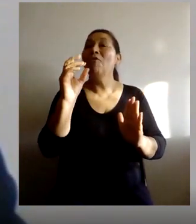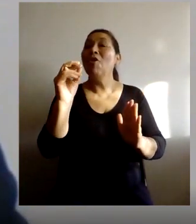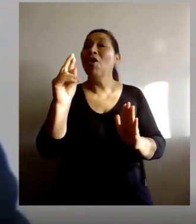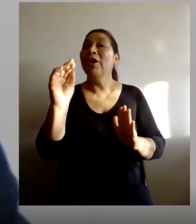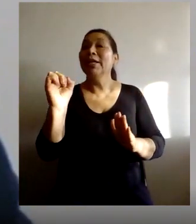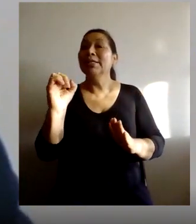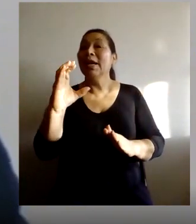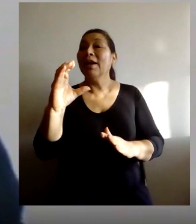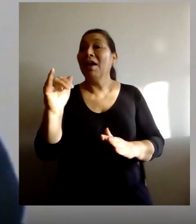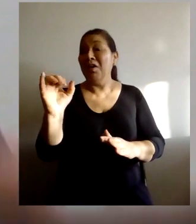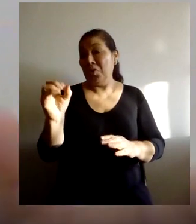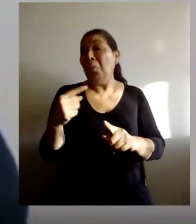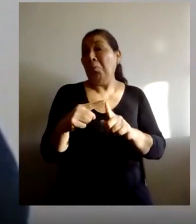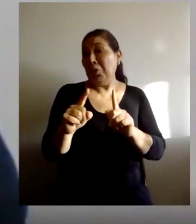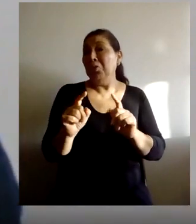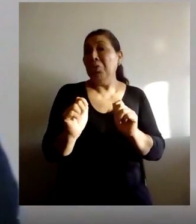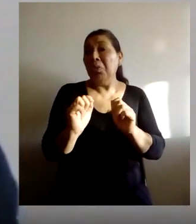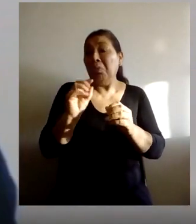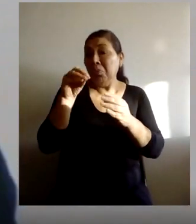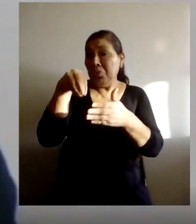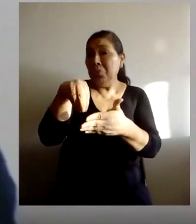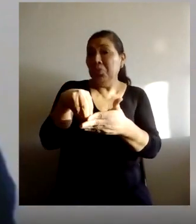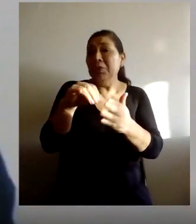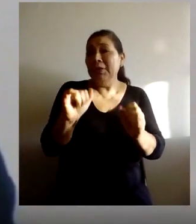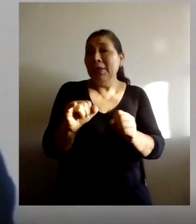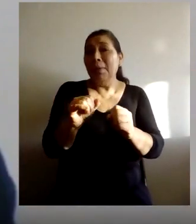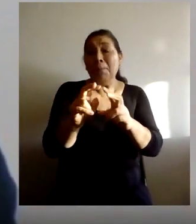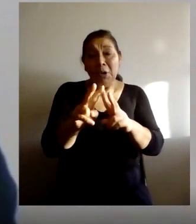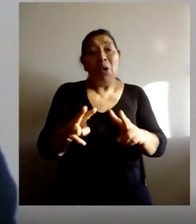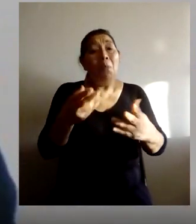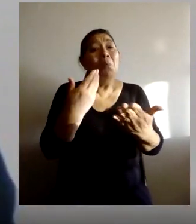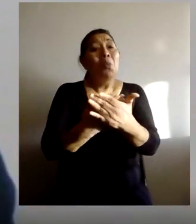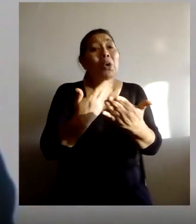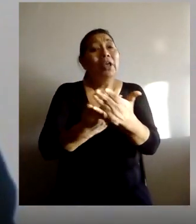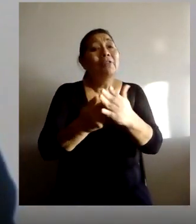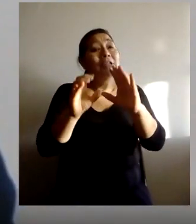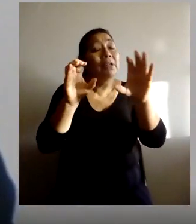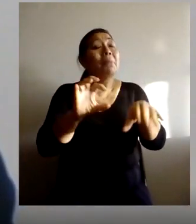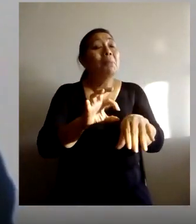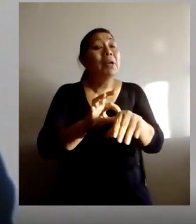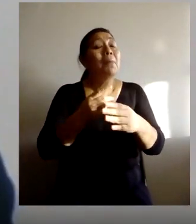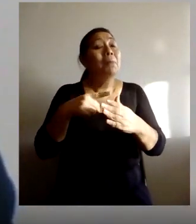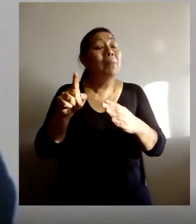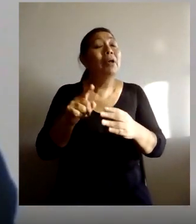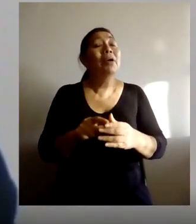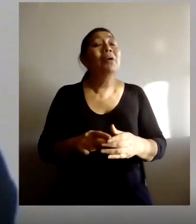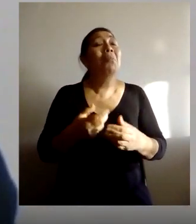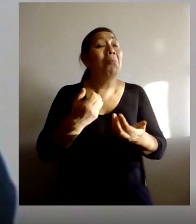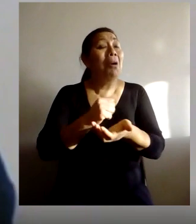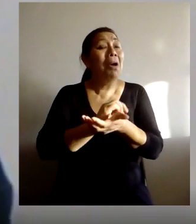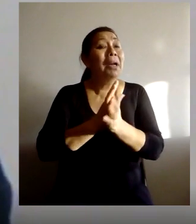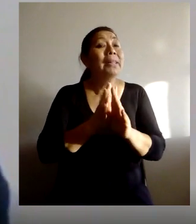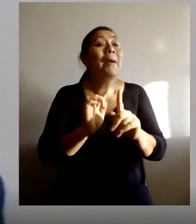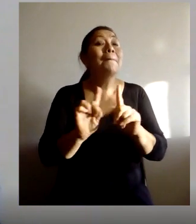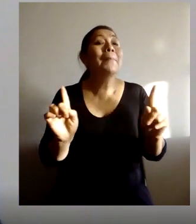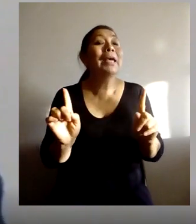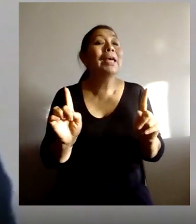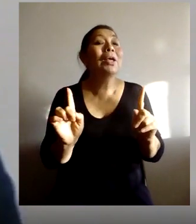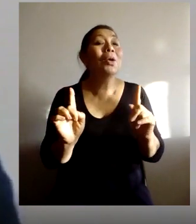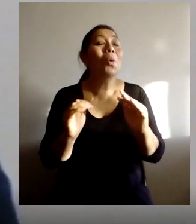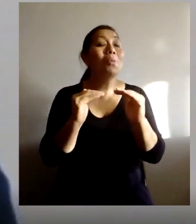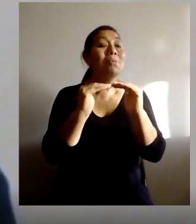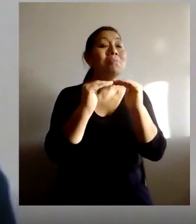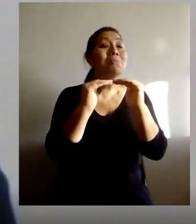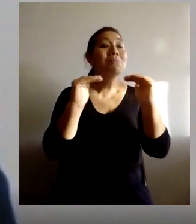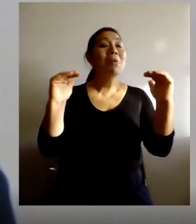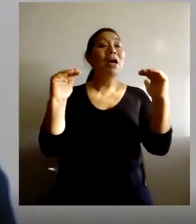Cayo, que bien, le dan fuerza, valor probatorio a los certificados médicos emitidos por entidades públicas, pero da